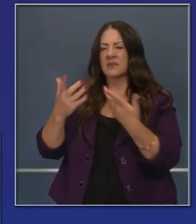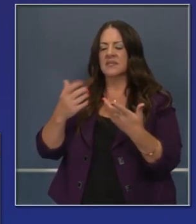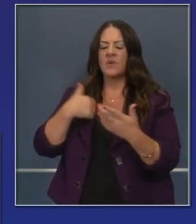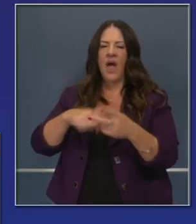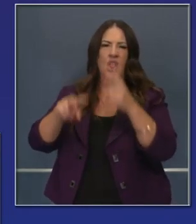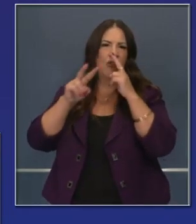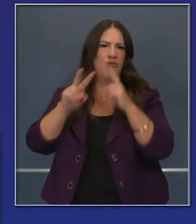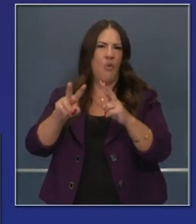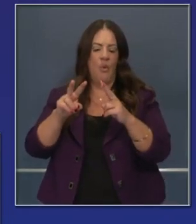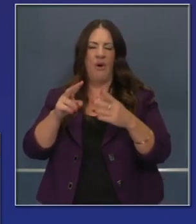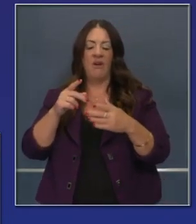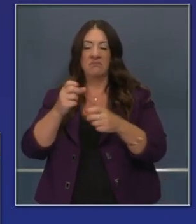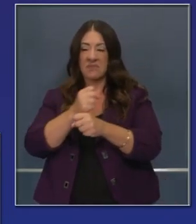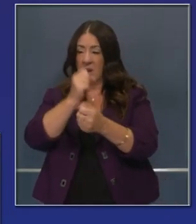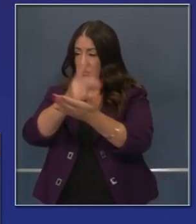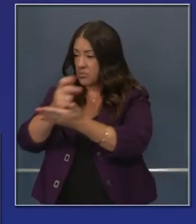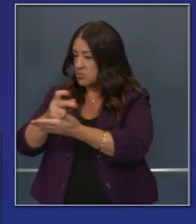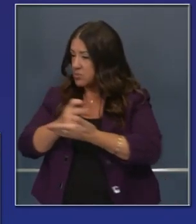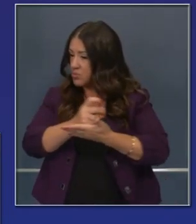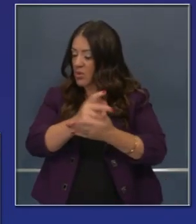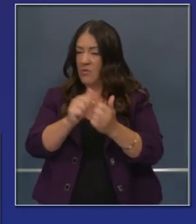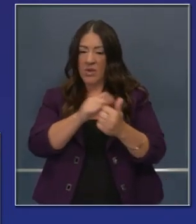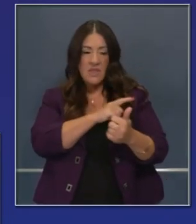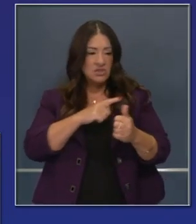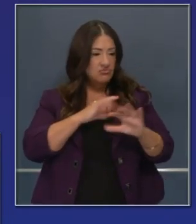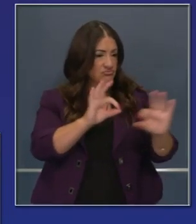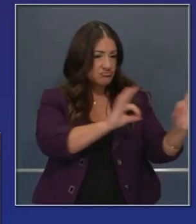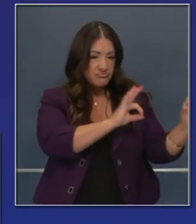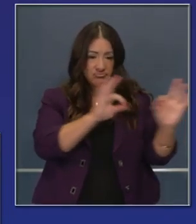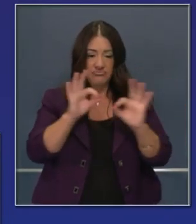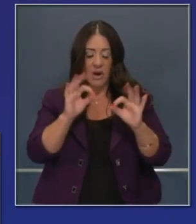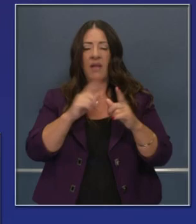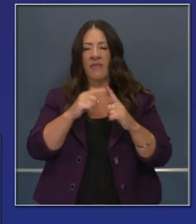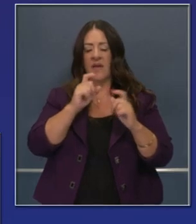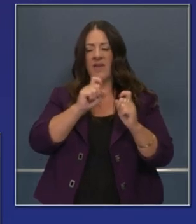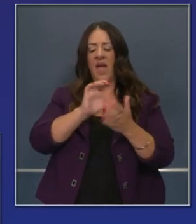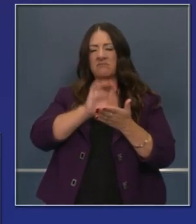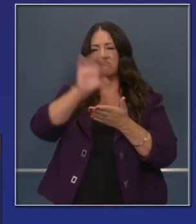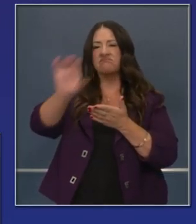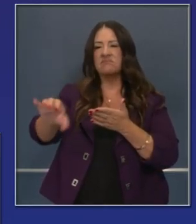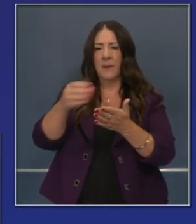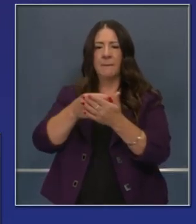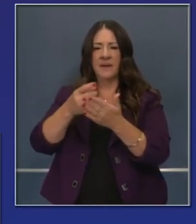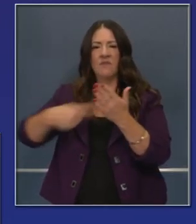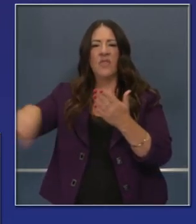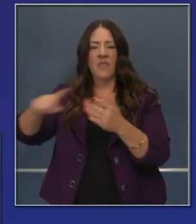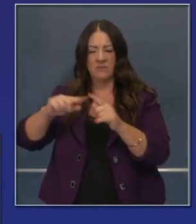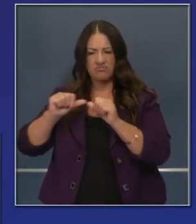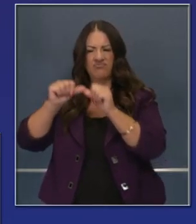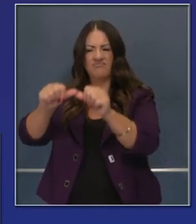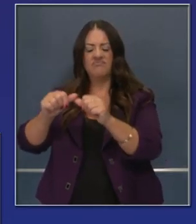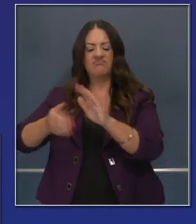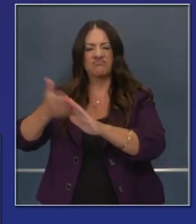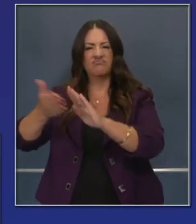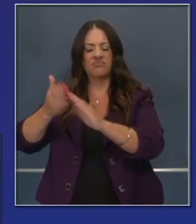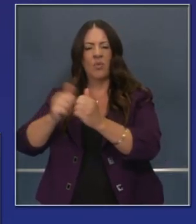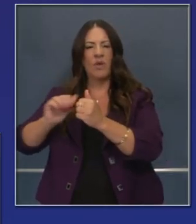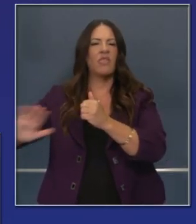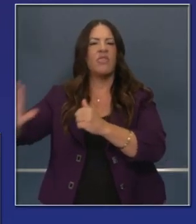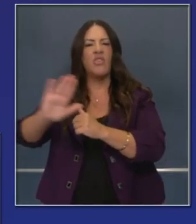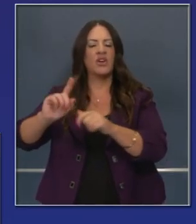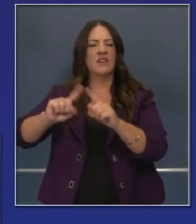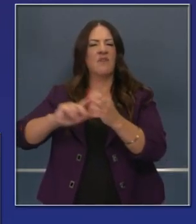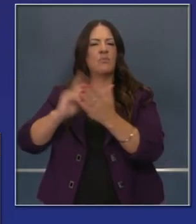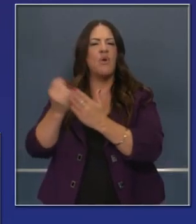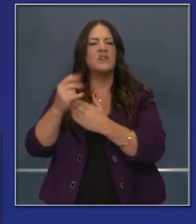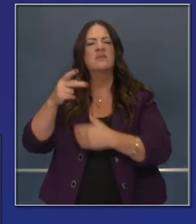aprobación legislativa. Esperamos recibir esa aprobación y estamos muy agradecidos por la sociedad Hawley Mitchell y muchos otros que han